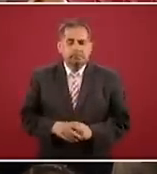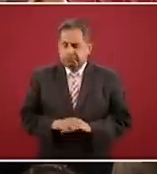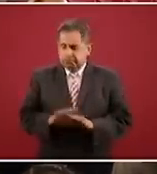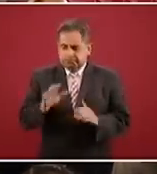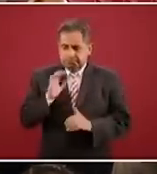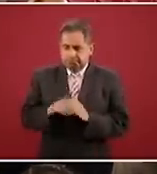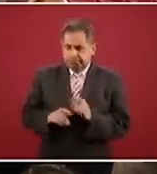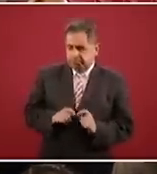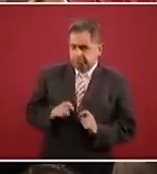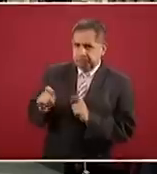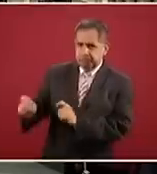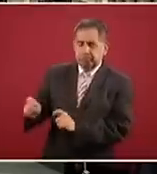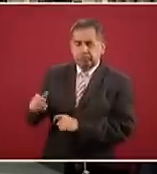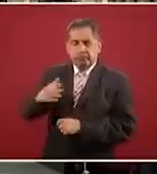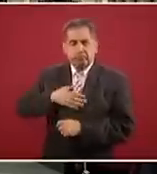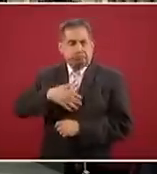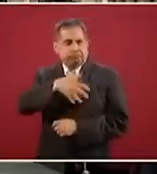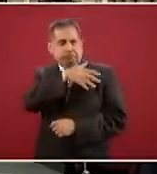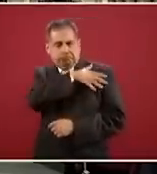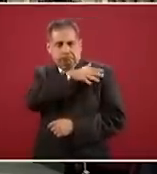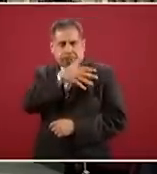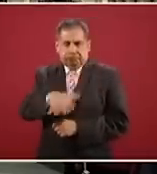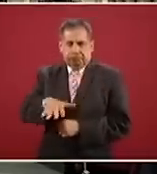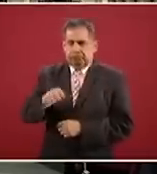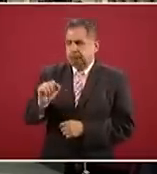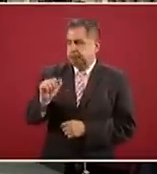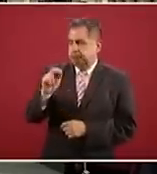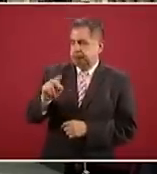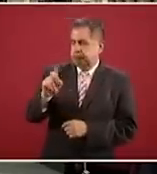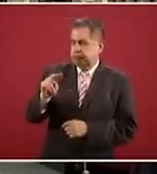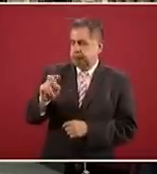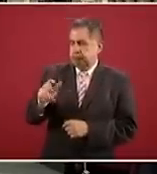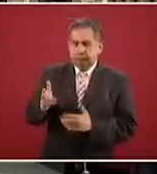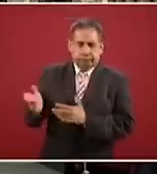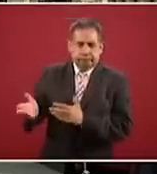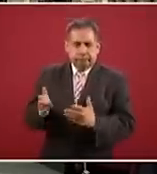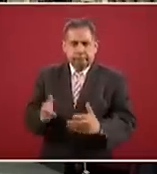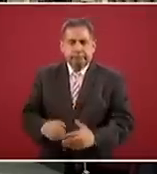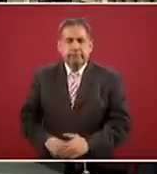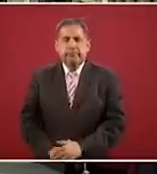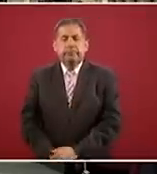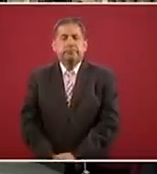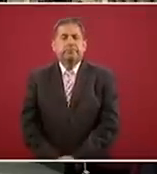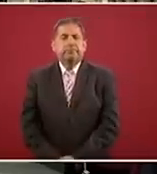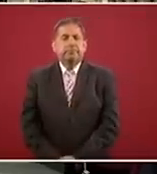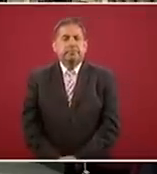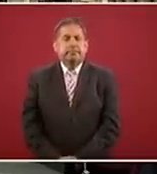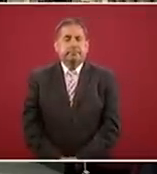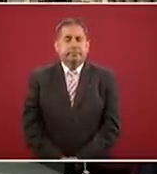palabra aquí a mi general Sandoval. Gracias, presidente. Gracias.